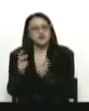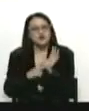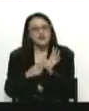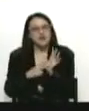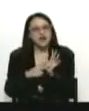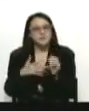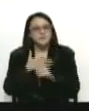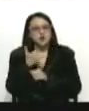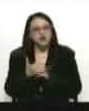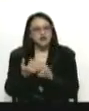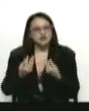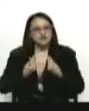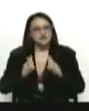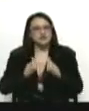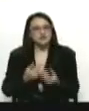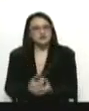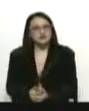nuestra vida.